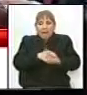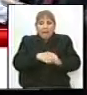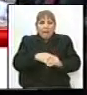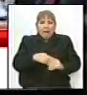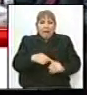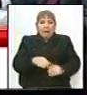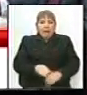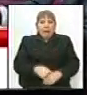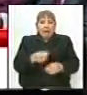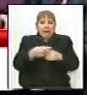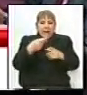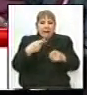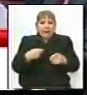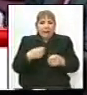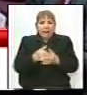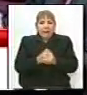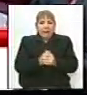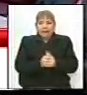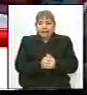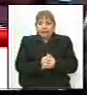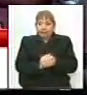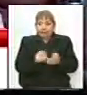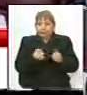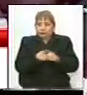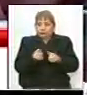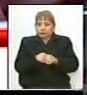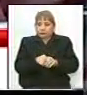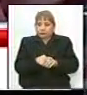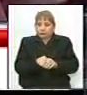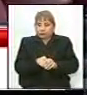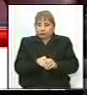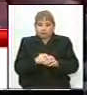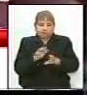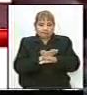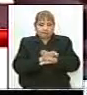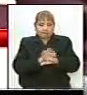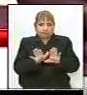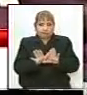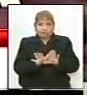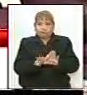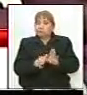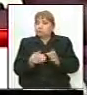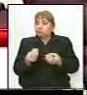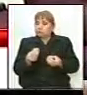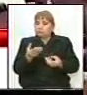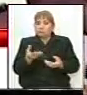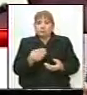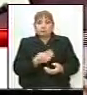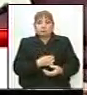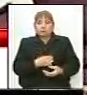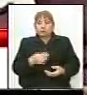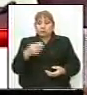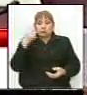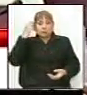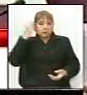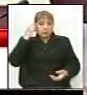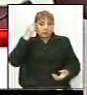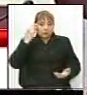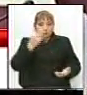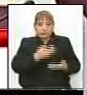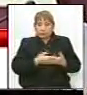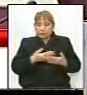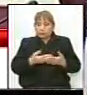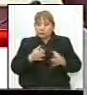es de dar por cancelar la inscripción de una organización política en